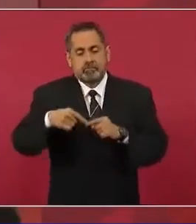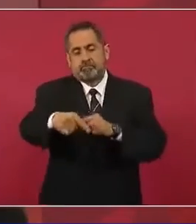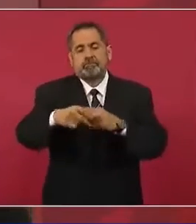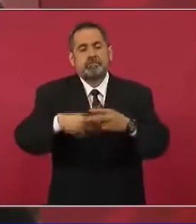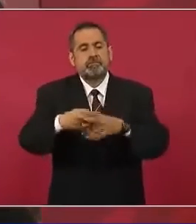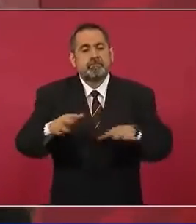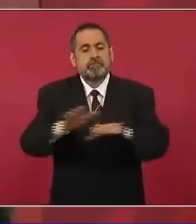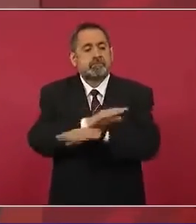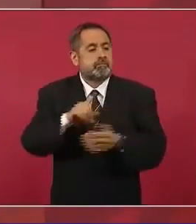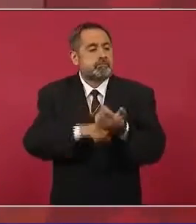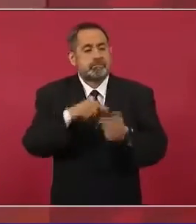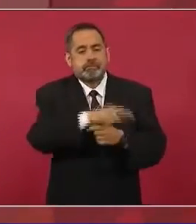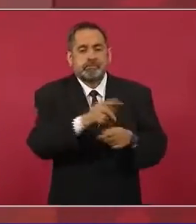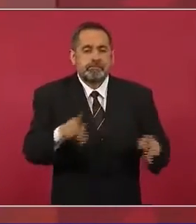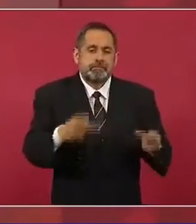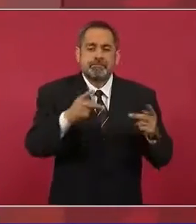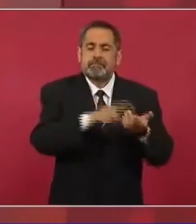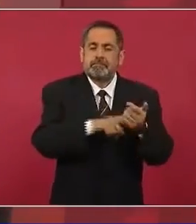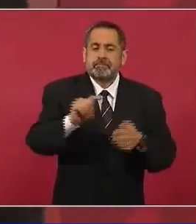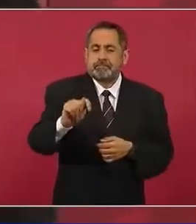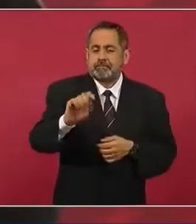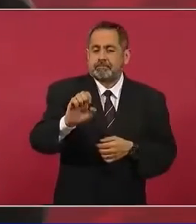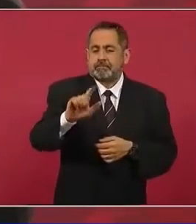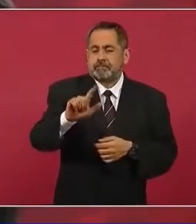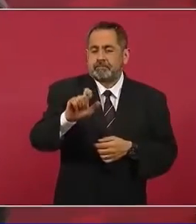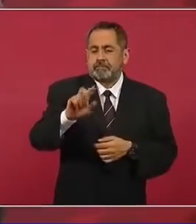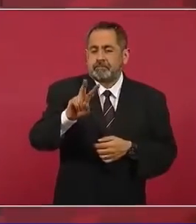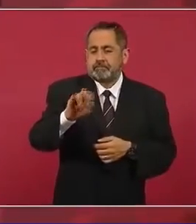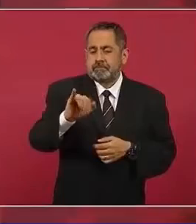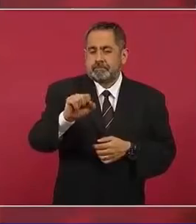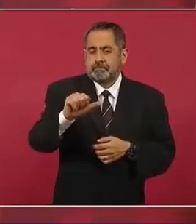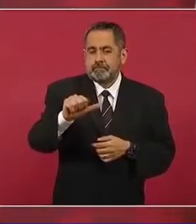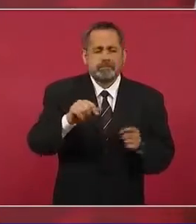de televisa con